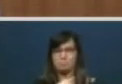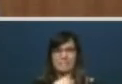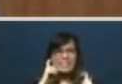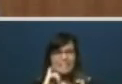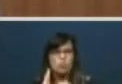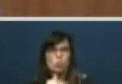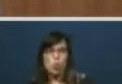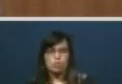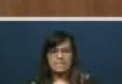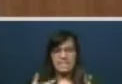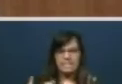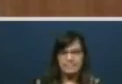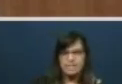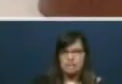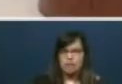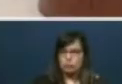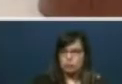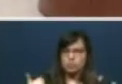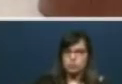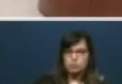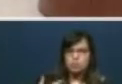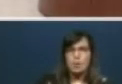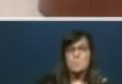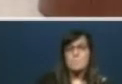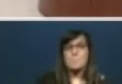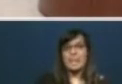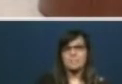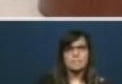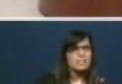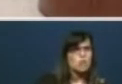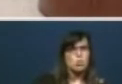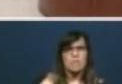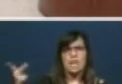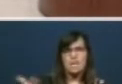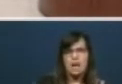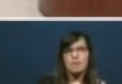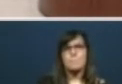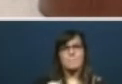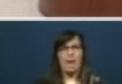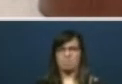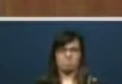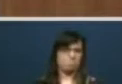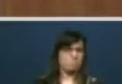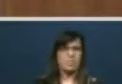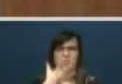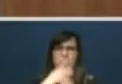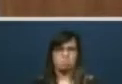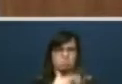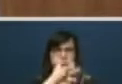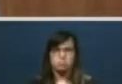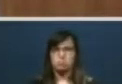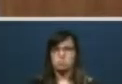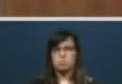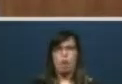sacrificios asumidos y sobre todo todas sus graves consecuencias junto a los escandalosos casos de corrupción que han salpicado la vida